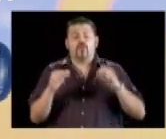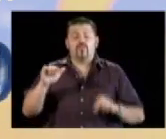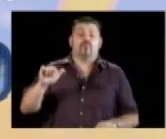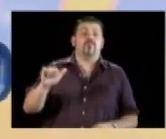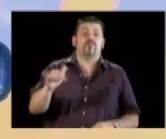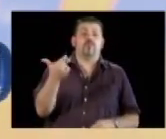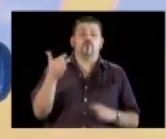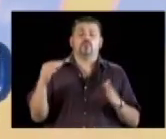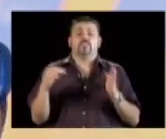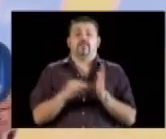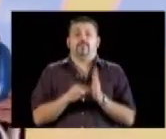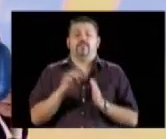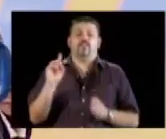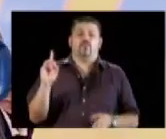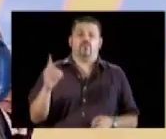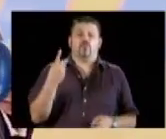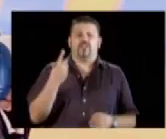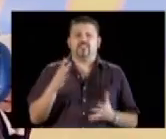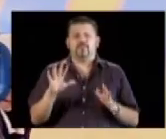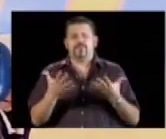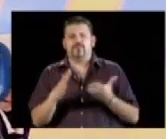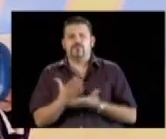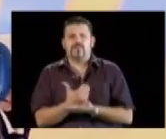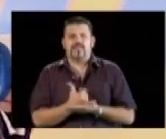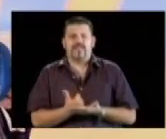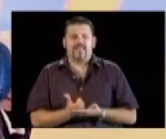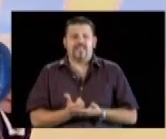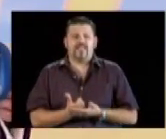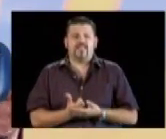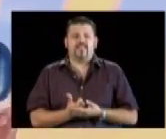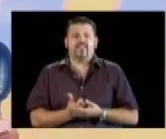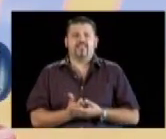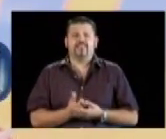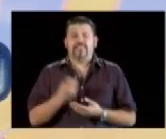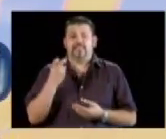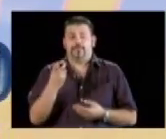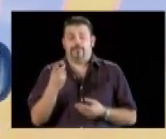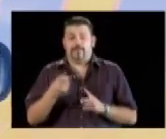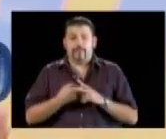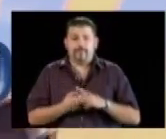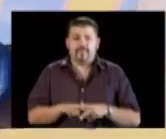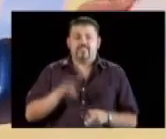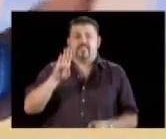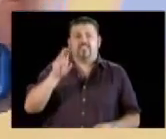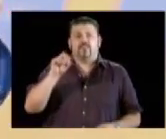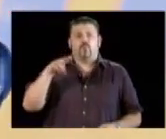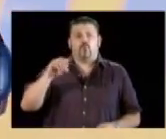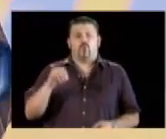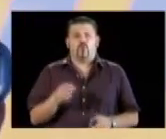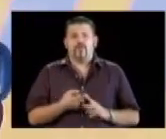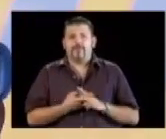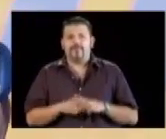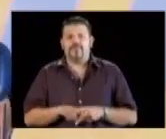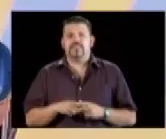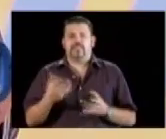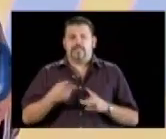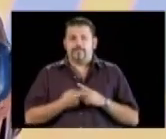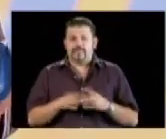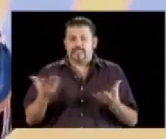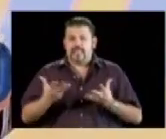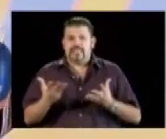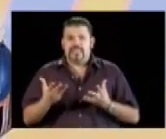dólares que van a ganar los que empiecen este bono, extras de lo que van a ganar durante el proceso del